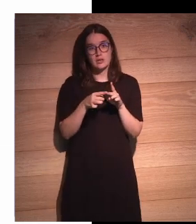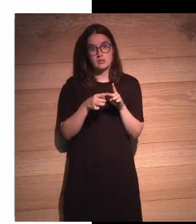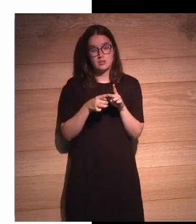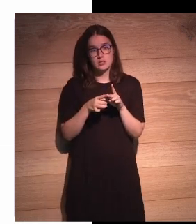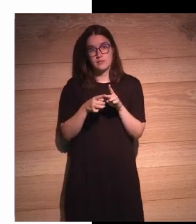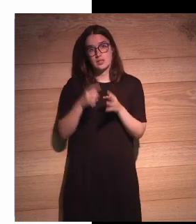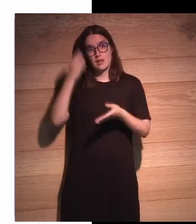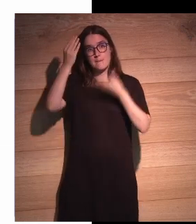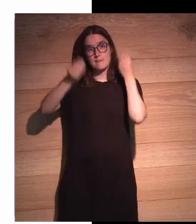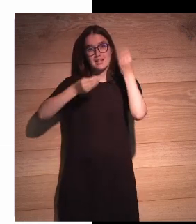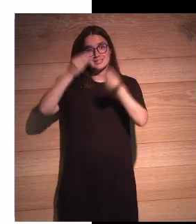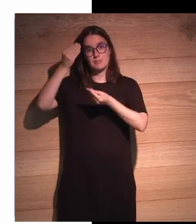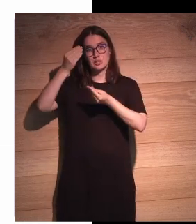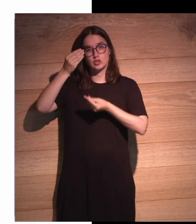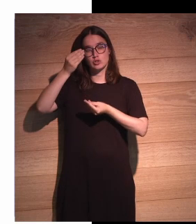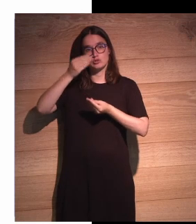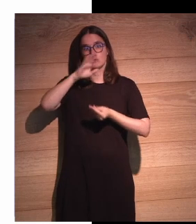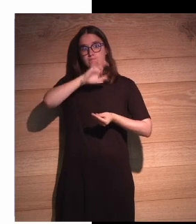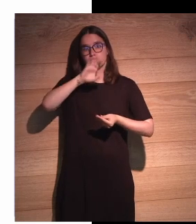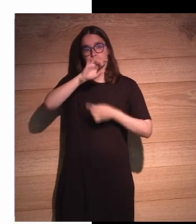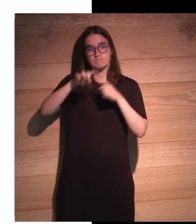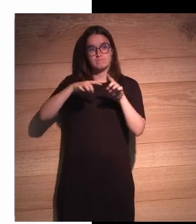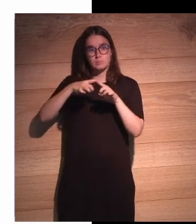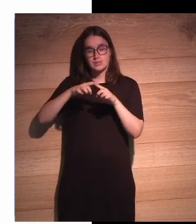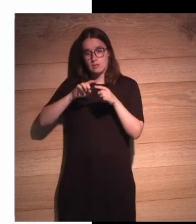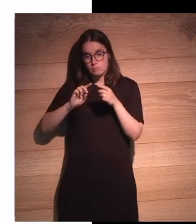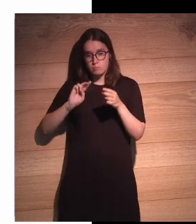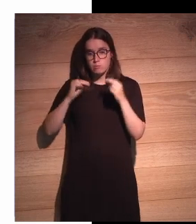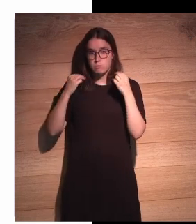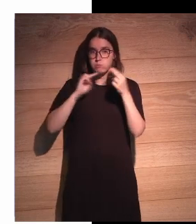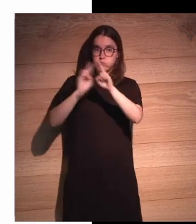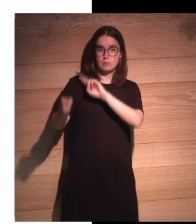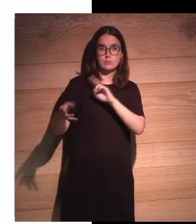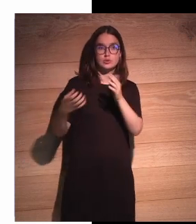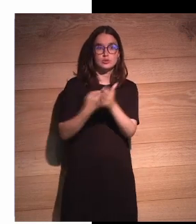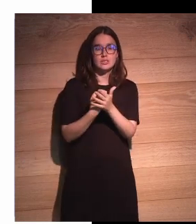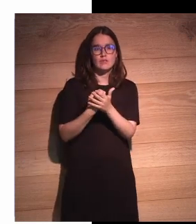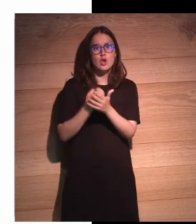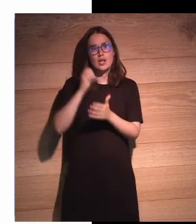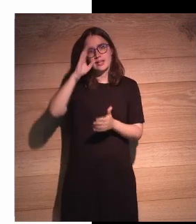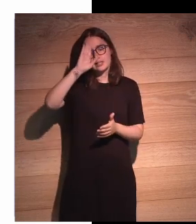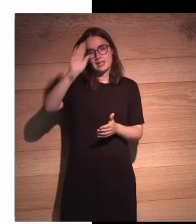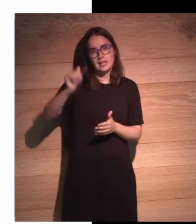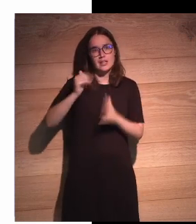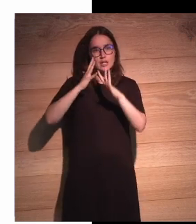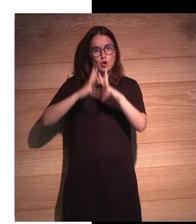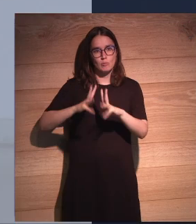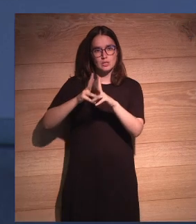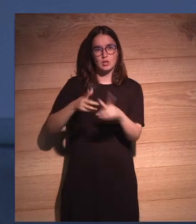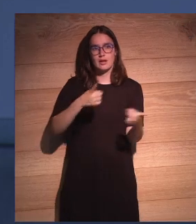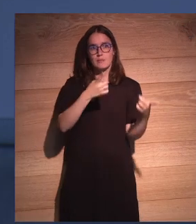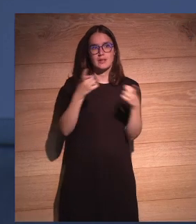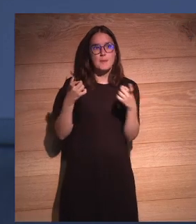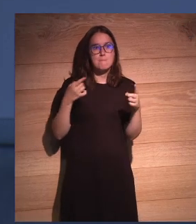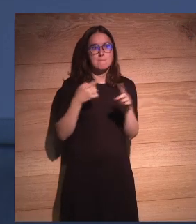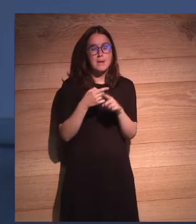tratan el pensamiento racional y el actuar racionalmente. Y sería toda la inteligencia computacional necesaria para temas